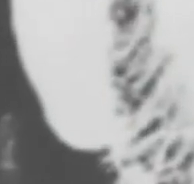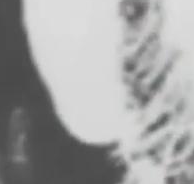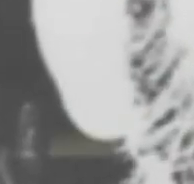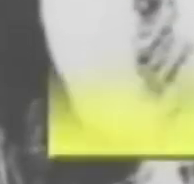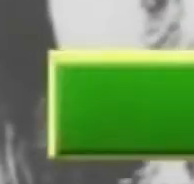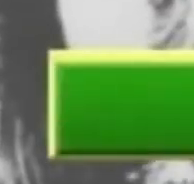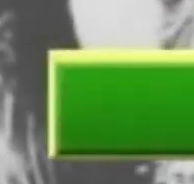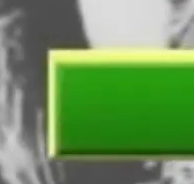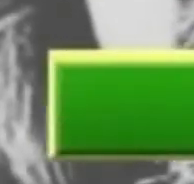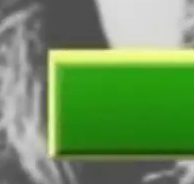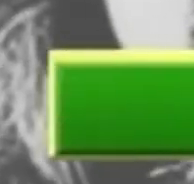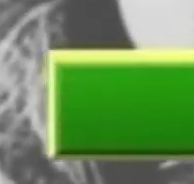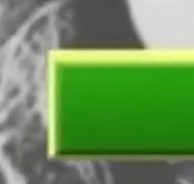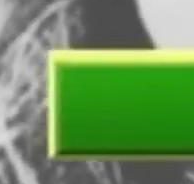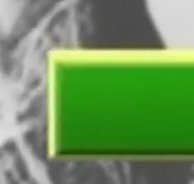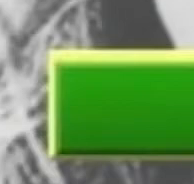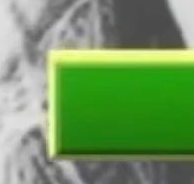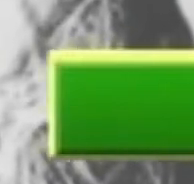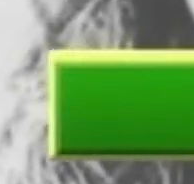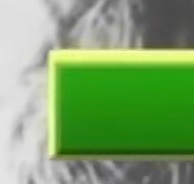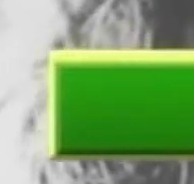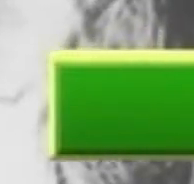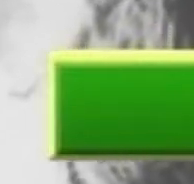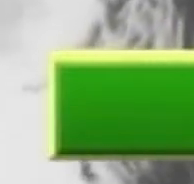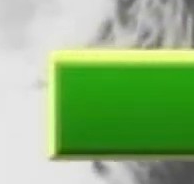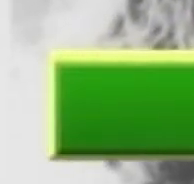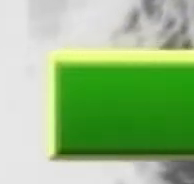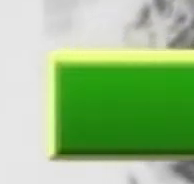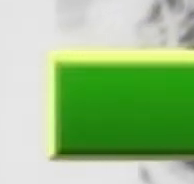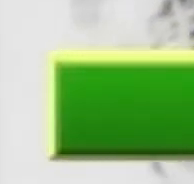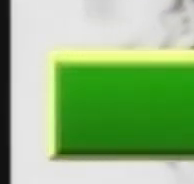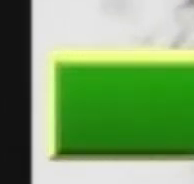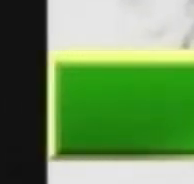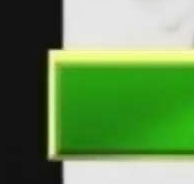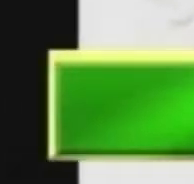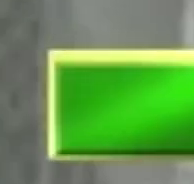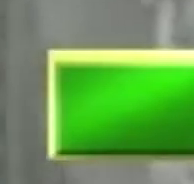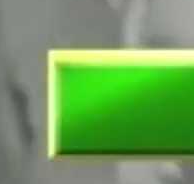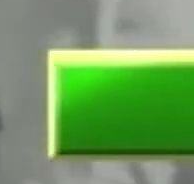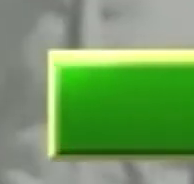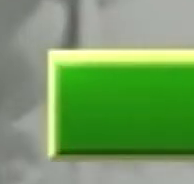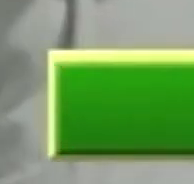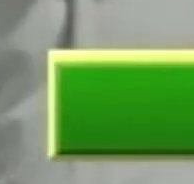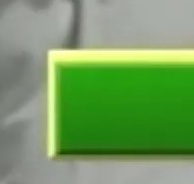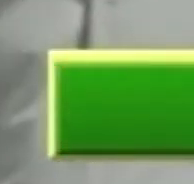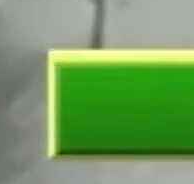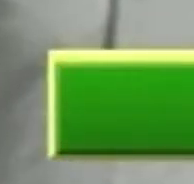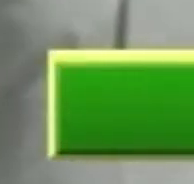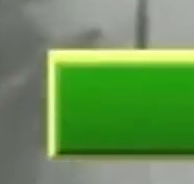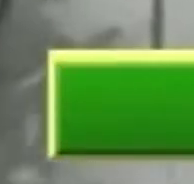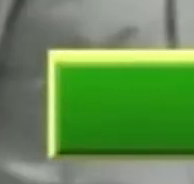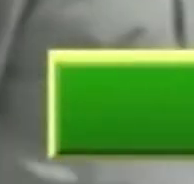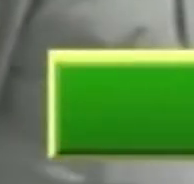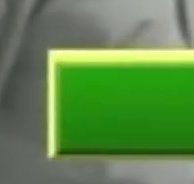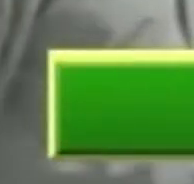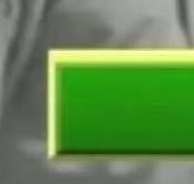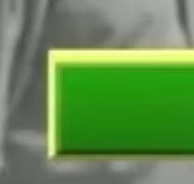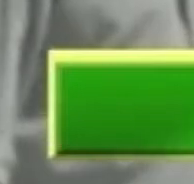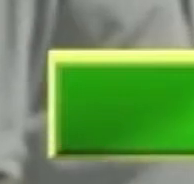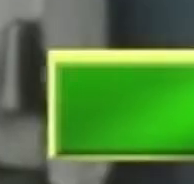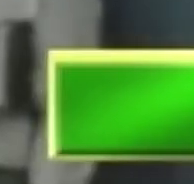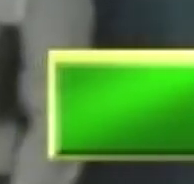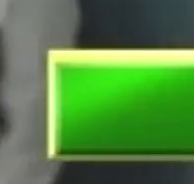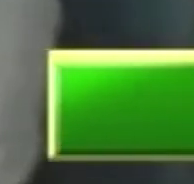Esta es nuestra imagen del día. Mañana se cumple el aniversario número 14, el atroz crimen del académico Alfredo Correa de